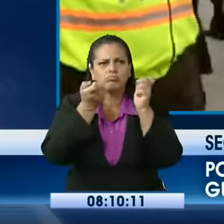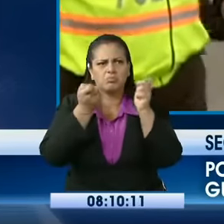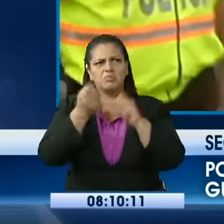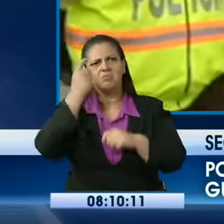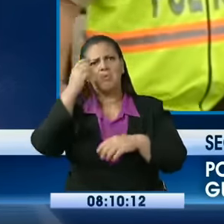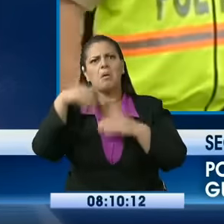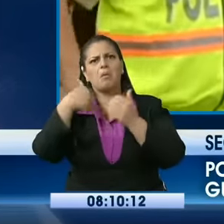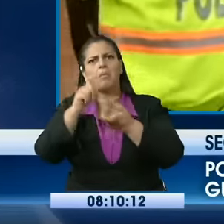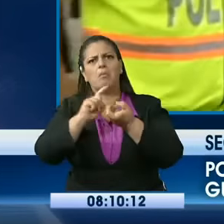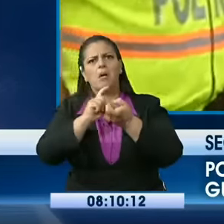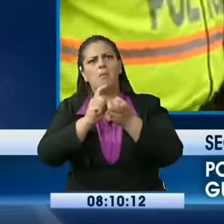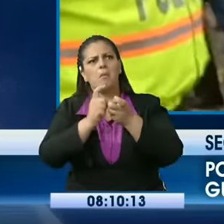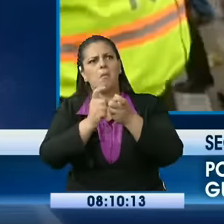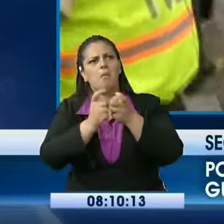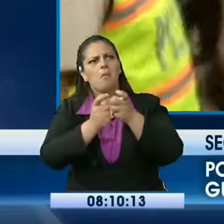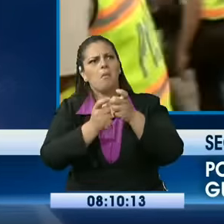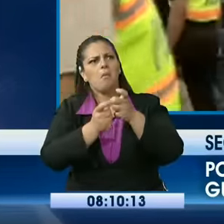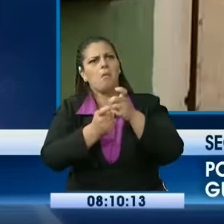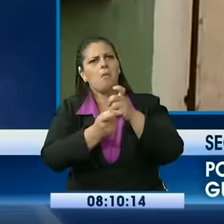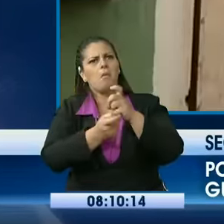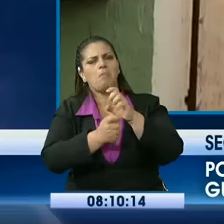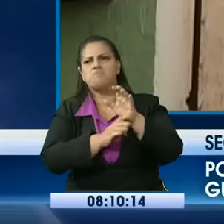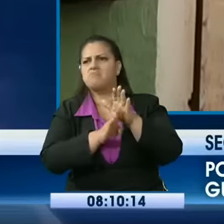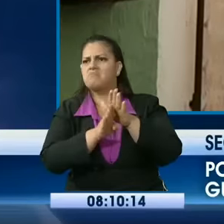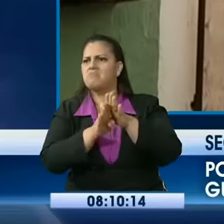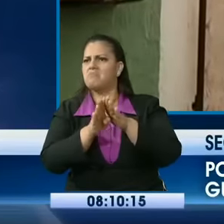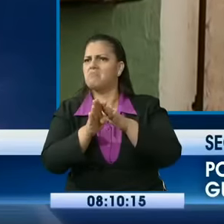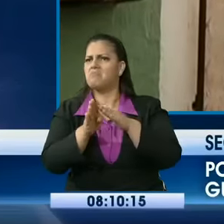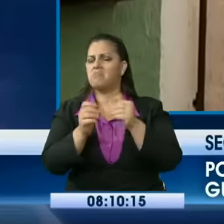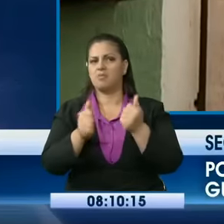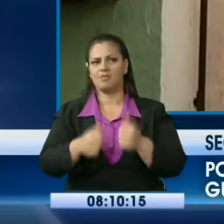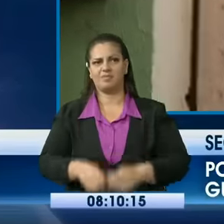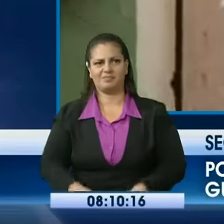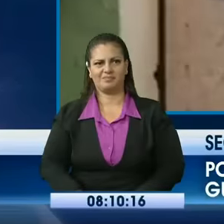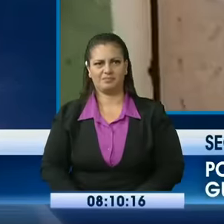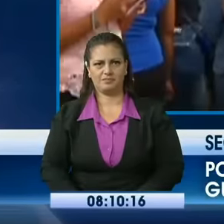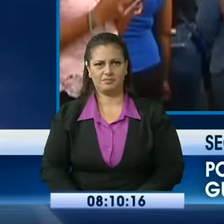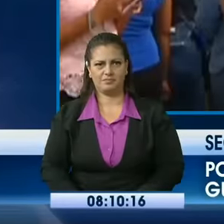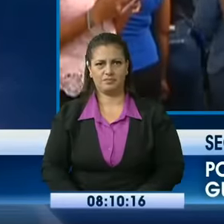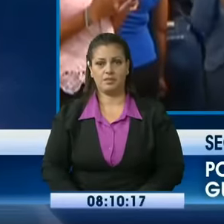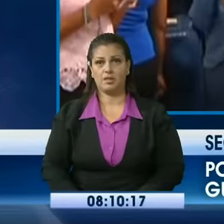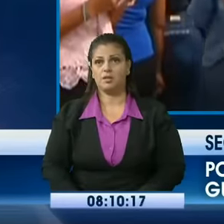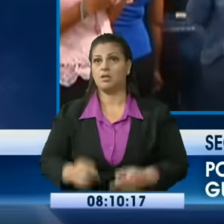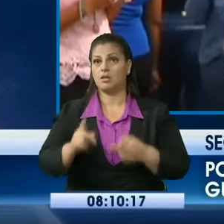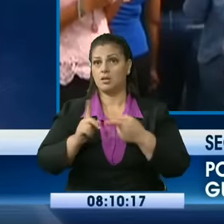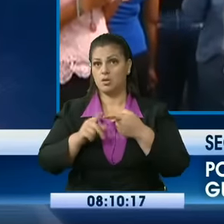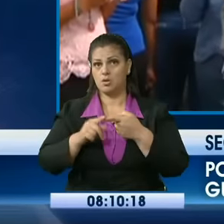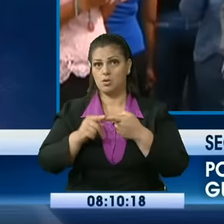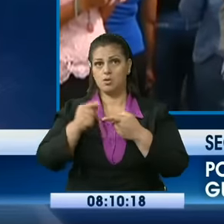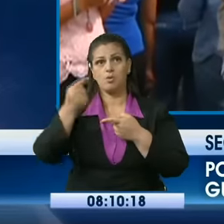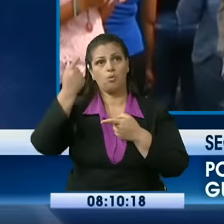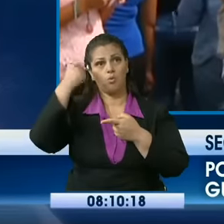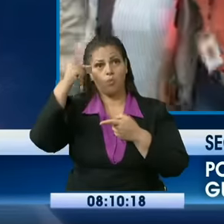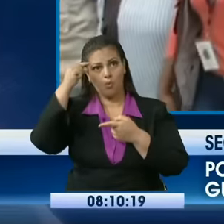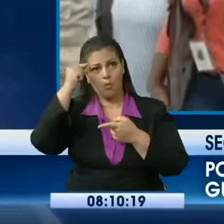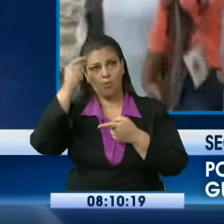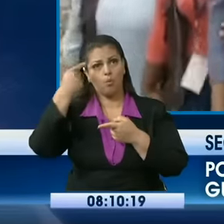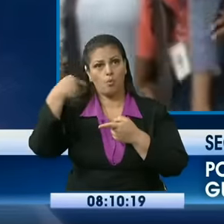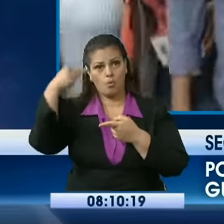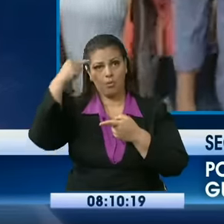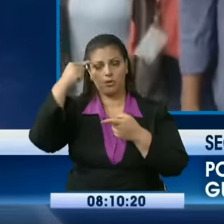Exacto. Sí. Con la intervención ya profesional dice, de la policía. Se ha visto los resultados. La decisión que hay de parte de la gobernación, de parte del Estado, ¿no? Y los